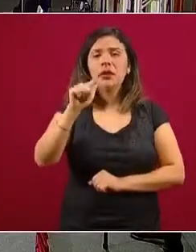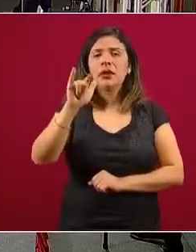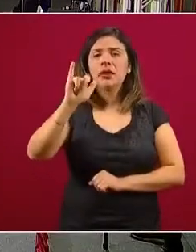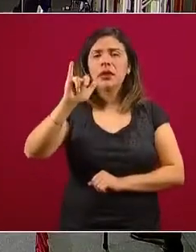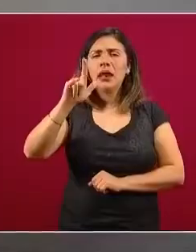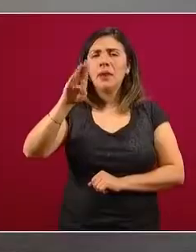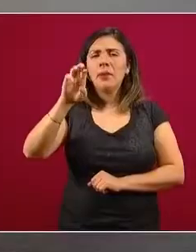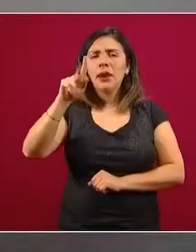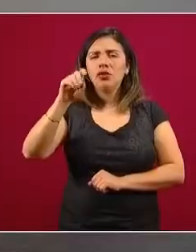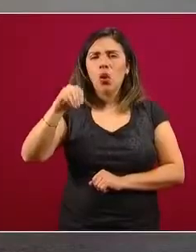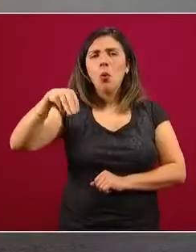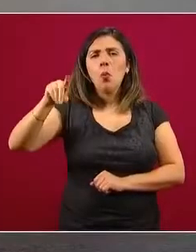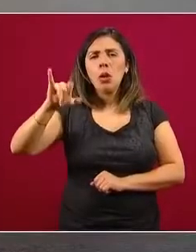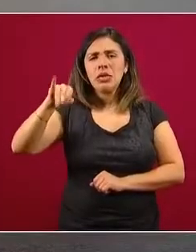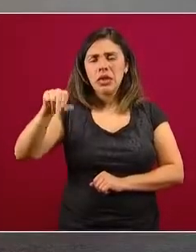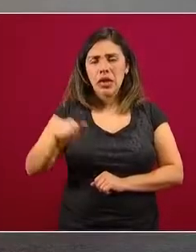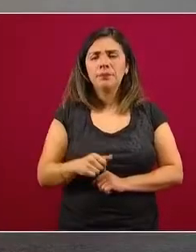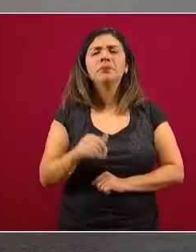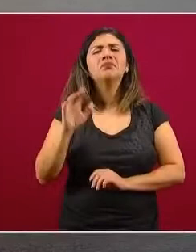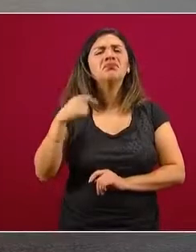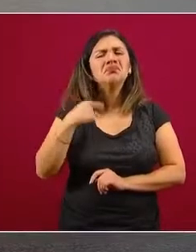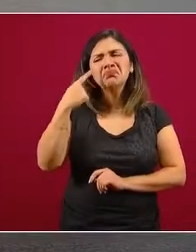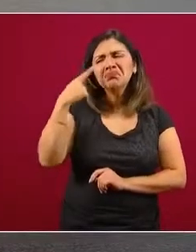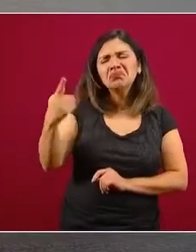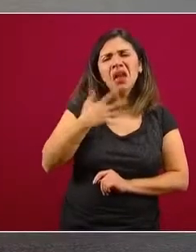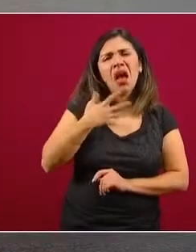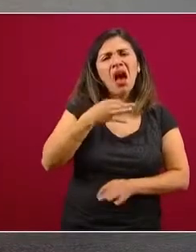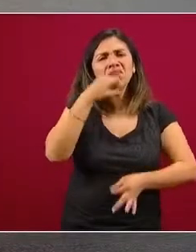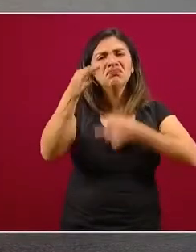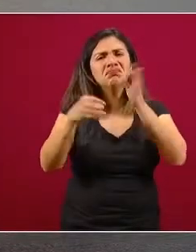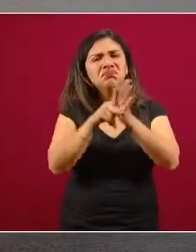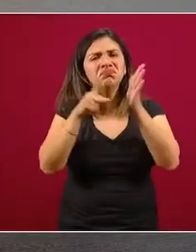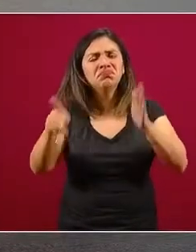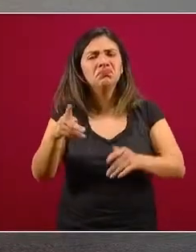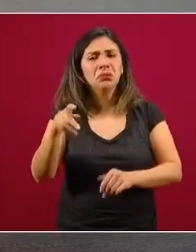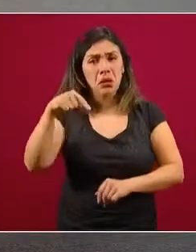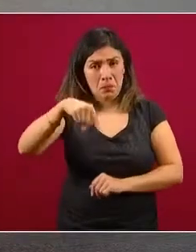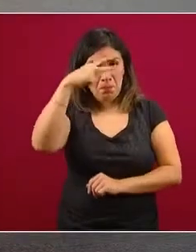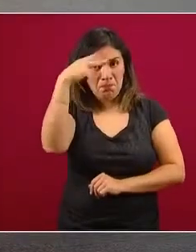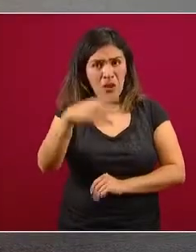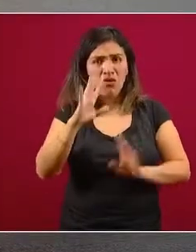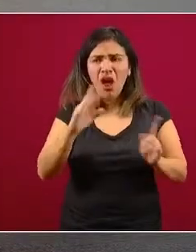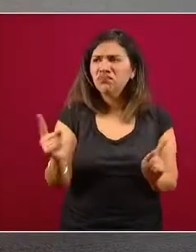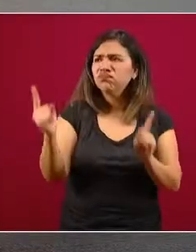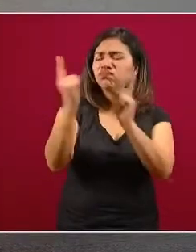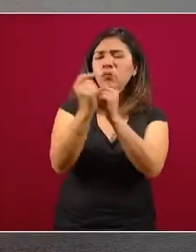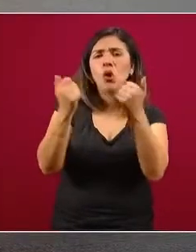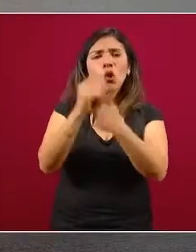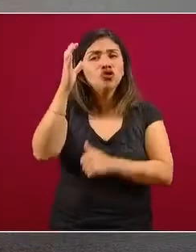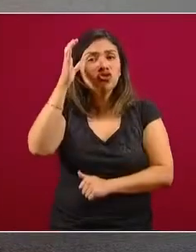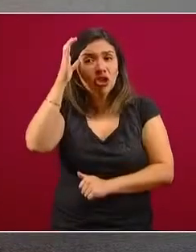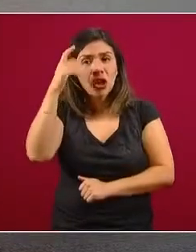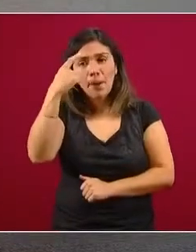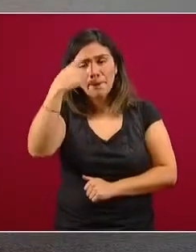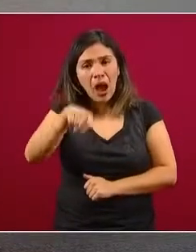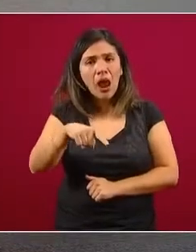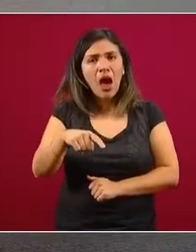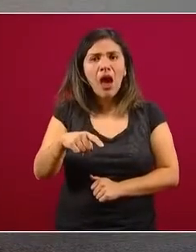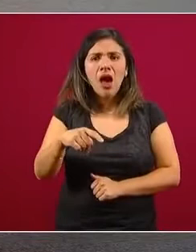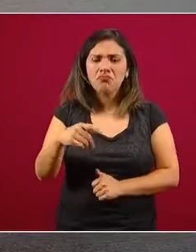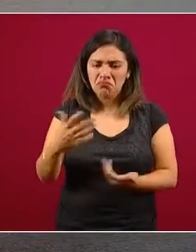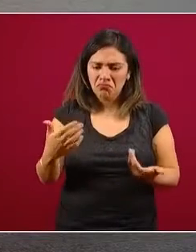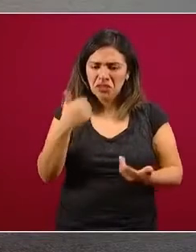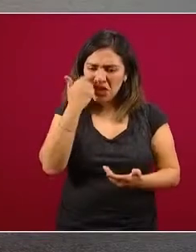Canal 11. Se ha publicado que México ha tenido acercamientos con China para